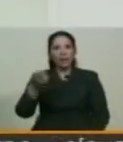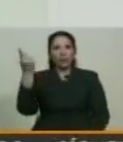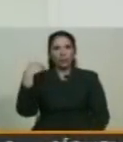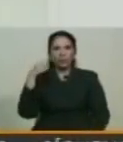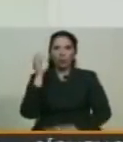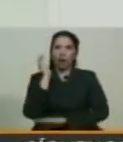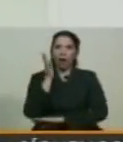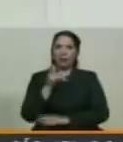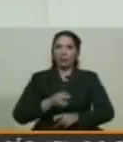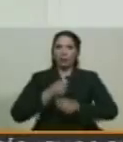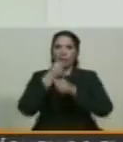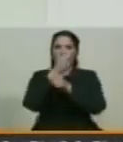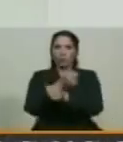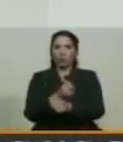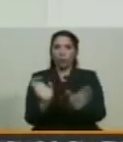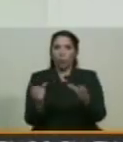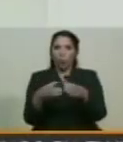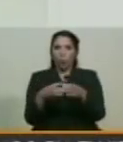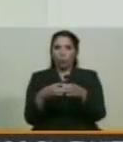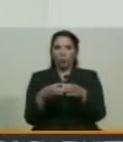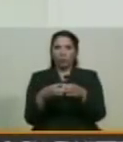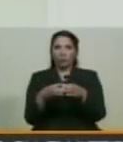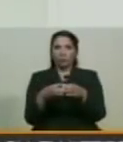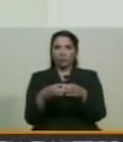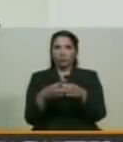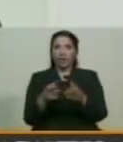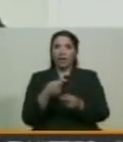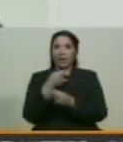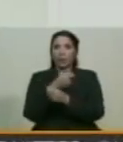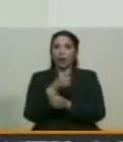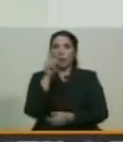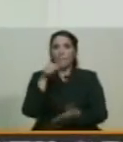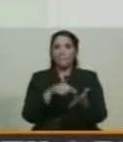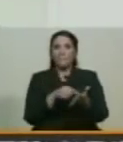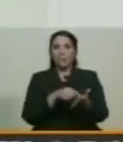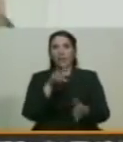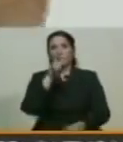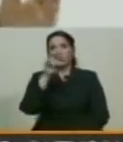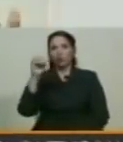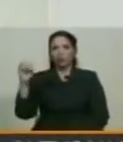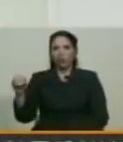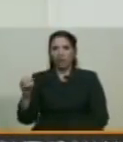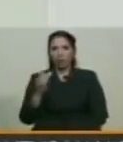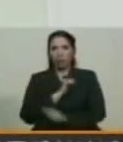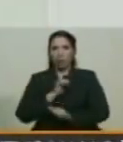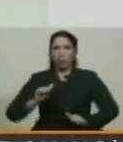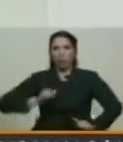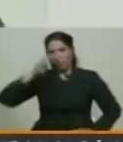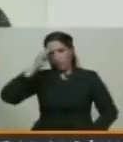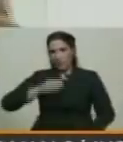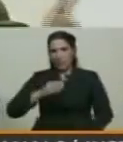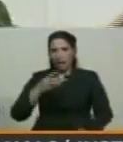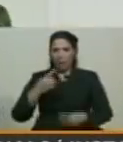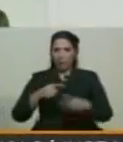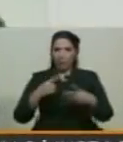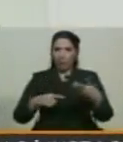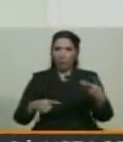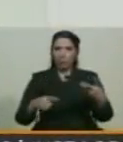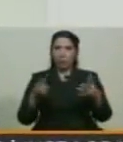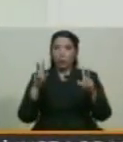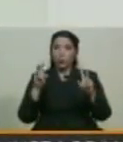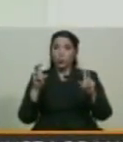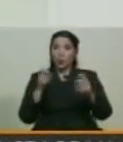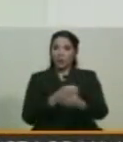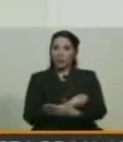de graduación conjunta, donde se graduaron más de 1.200 oficiales de todos los componentes, nueva sangre para la